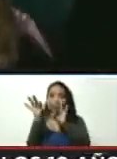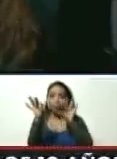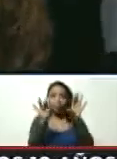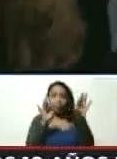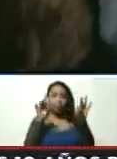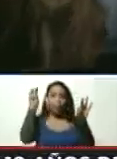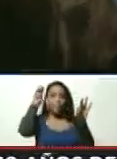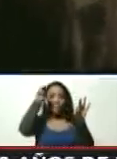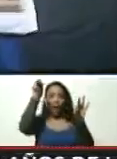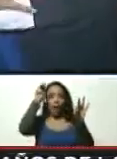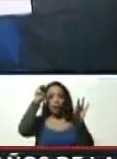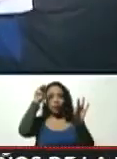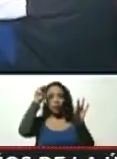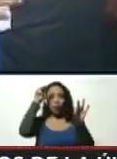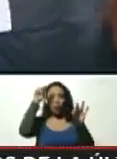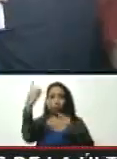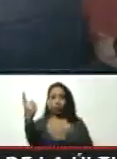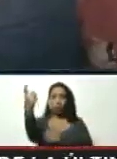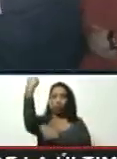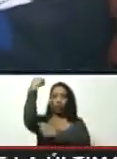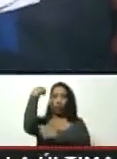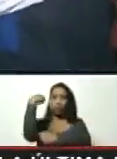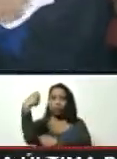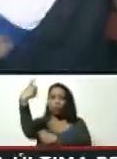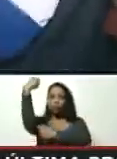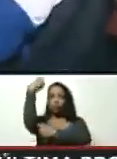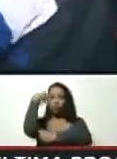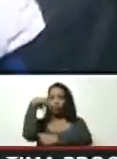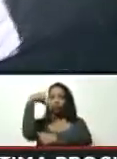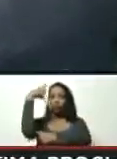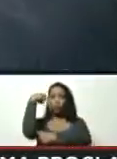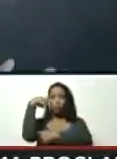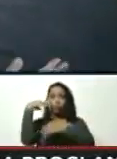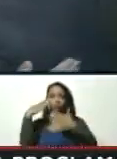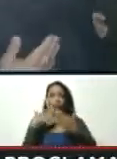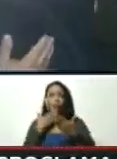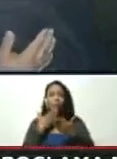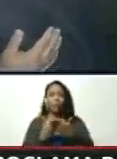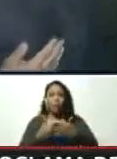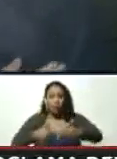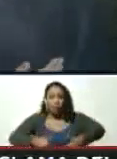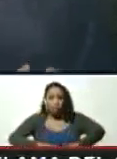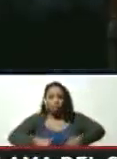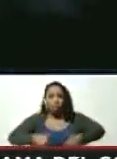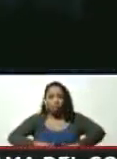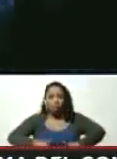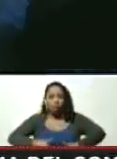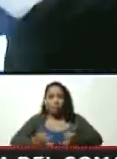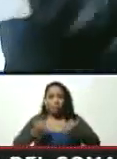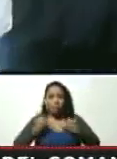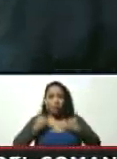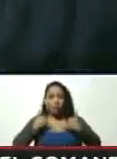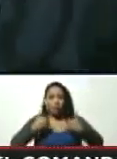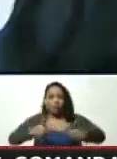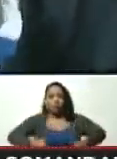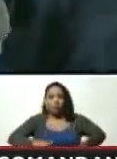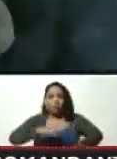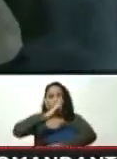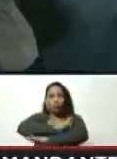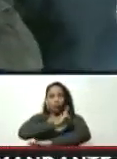quien nos había forjado en base a la exigencia, a la autoexigencia, a la disciplina,